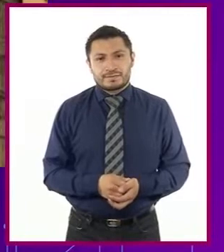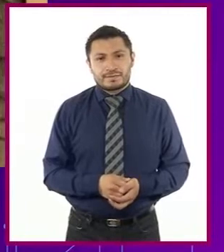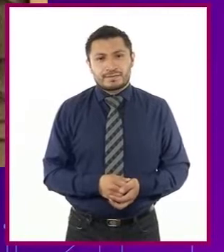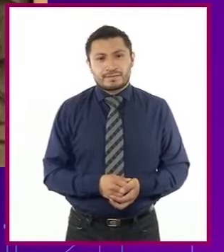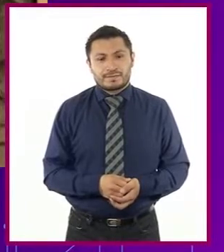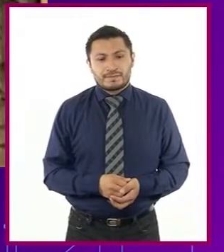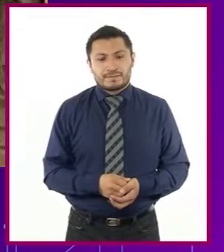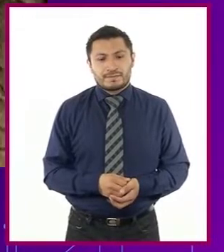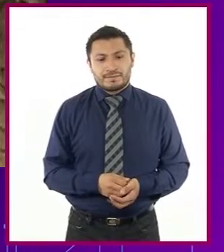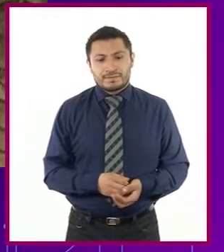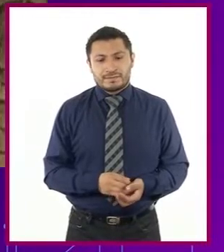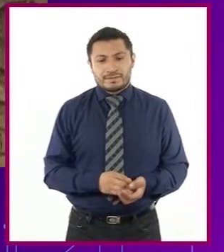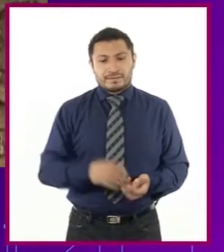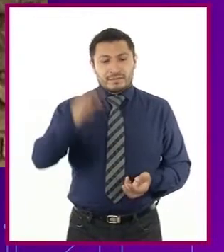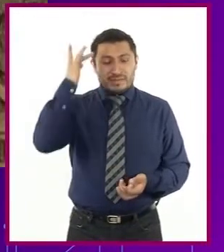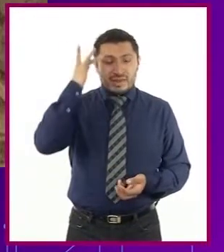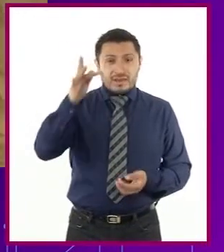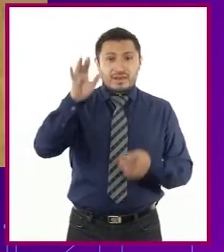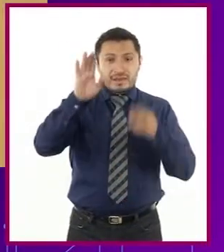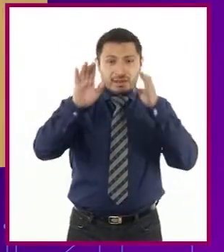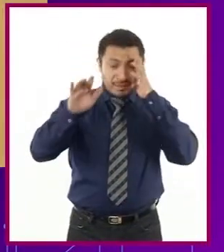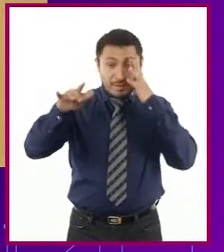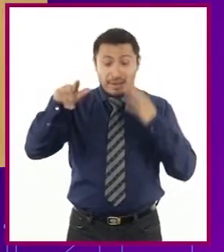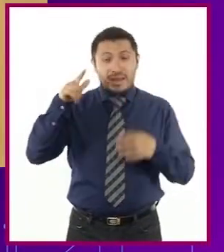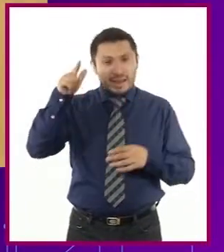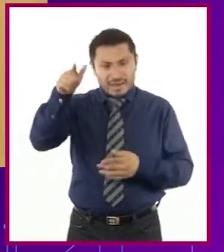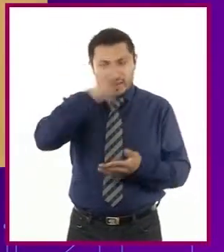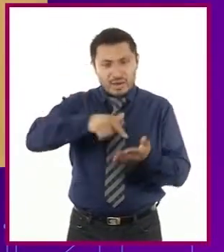La Veta de San Bernabé en Guanajuato.